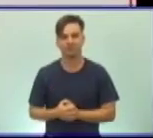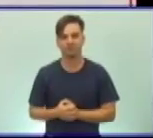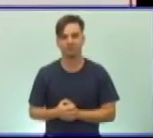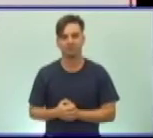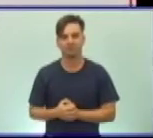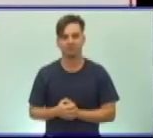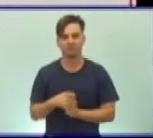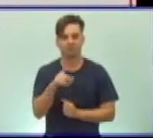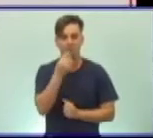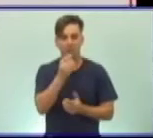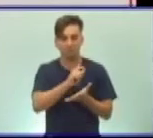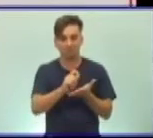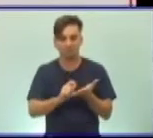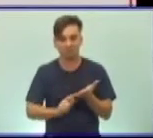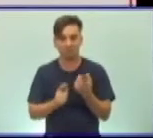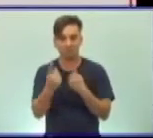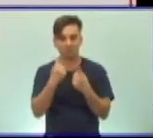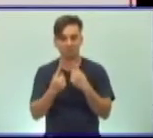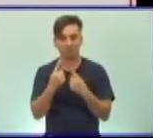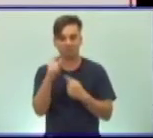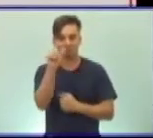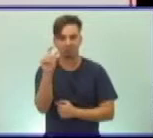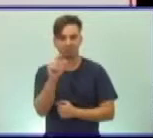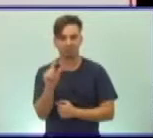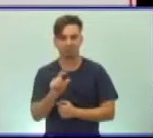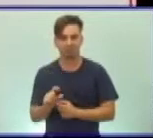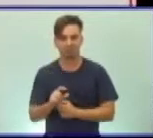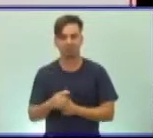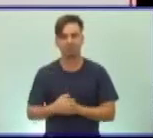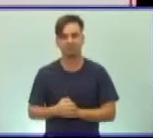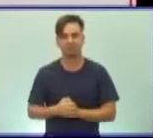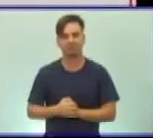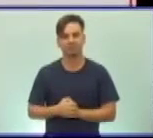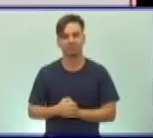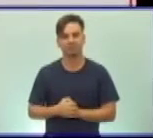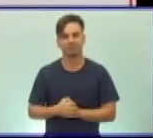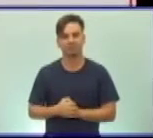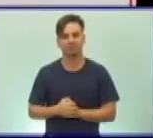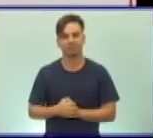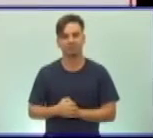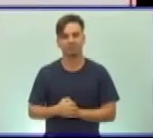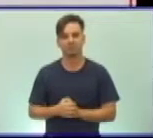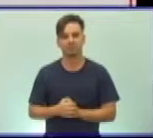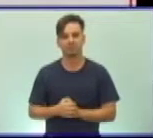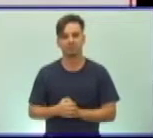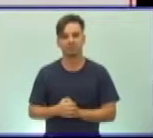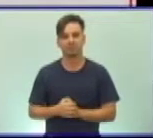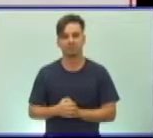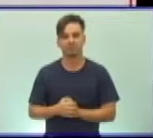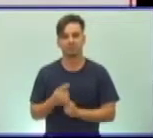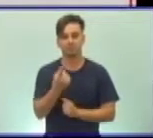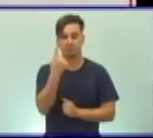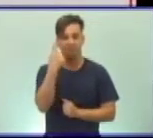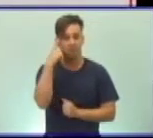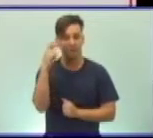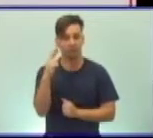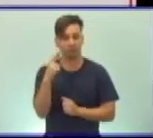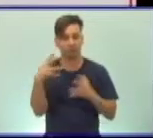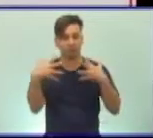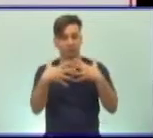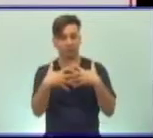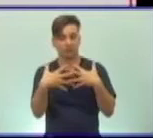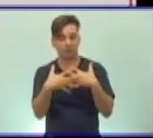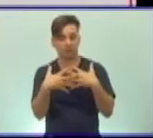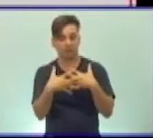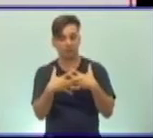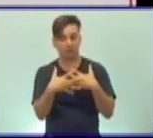puedes ir escribiendo cuando vayas a construir tu solución. ¿Cómo? Pones primero, acuérdate, la relación de los